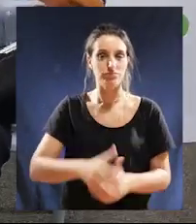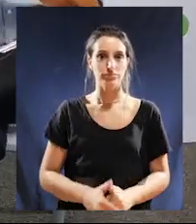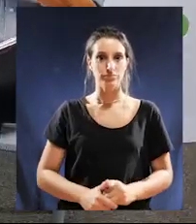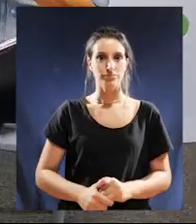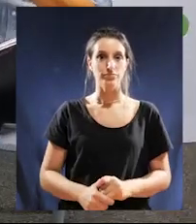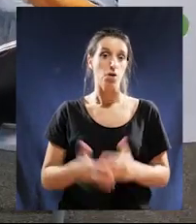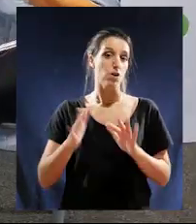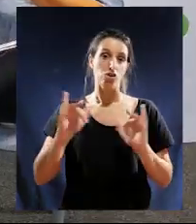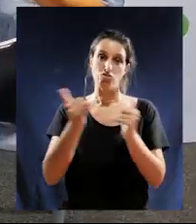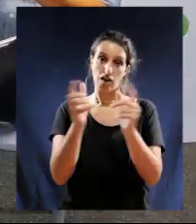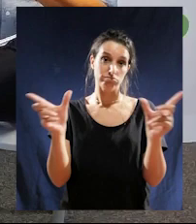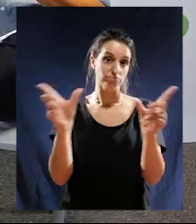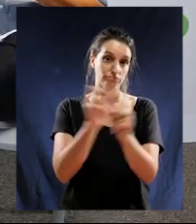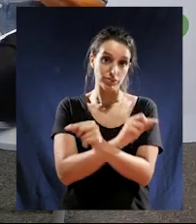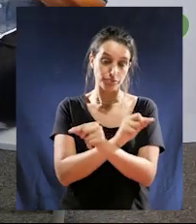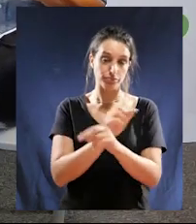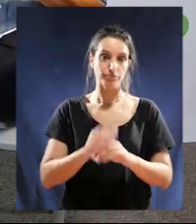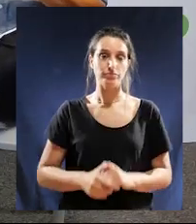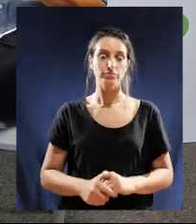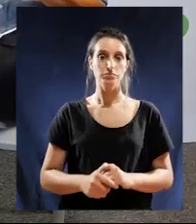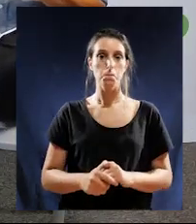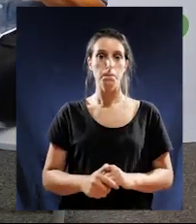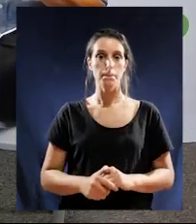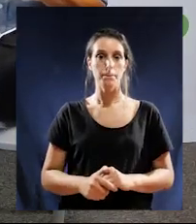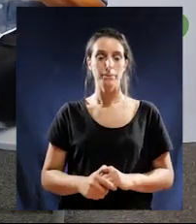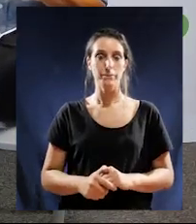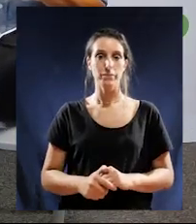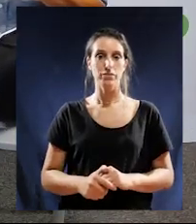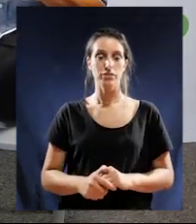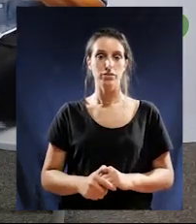Bien, para ir cerrando, Carmen,